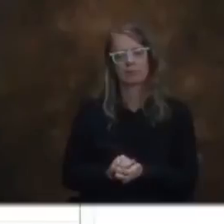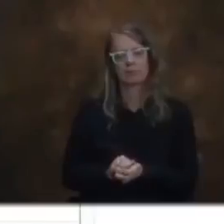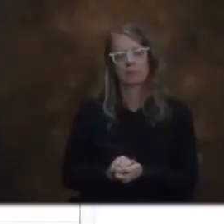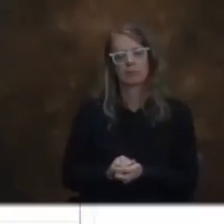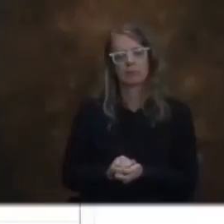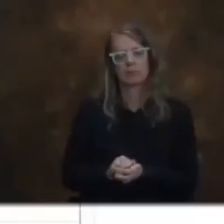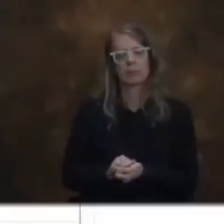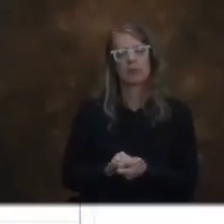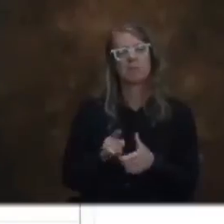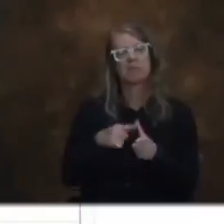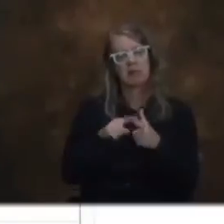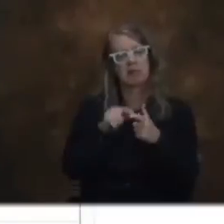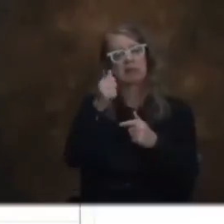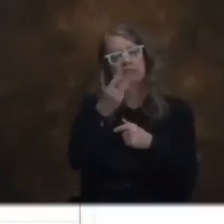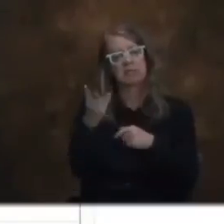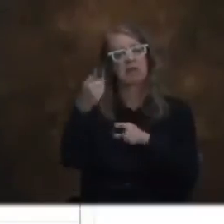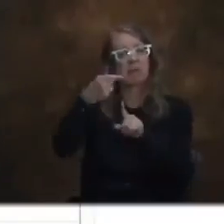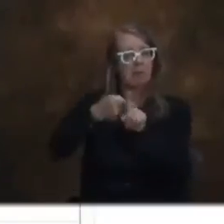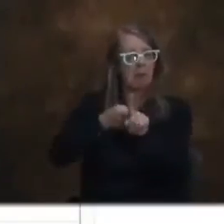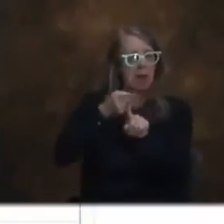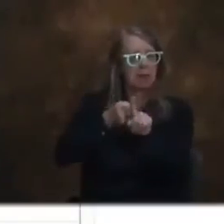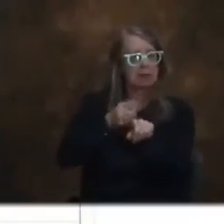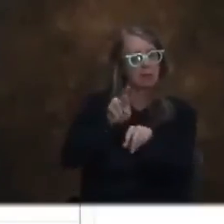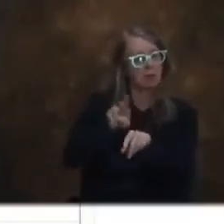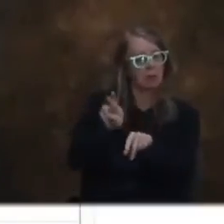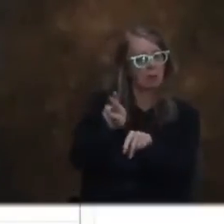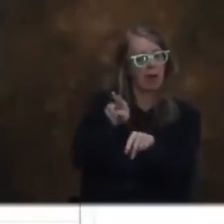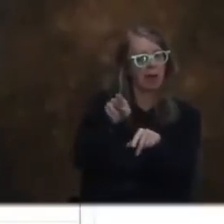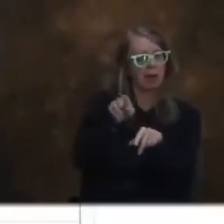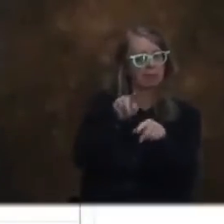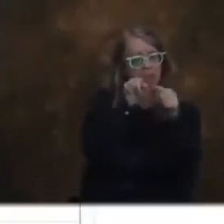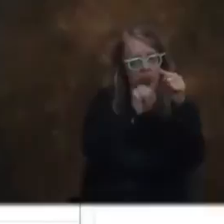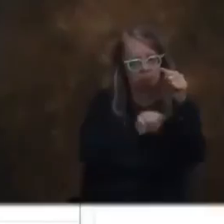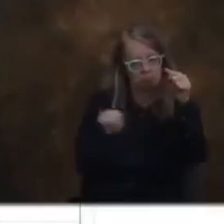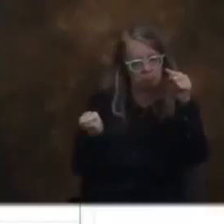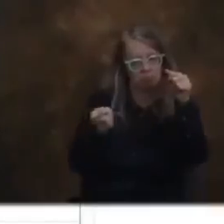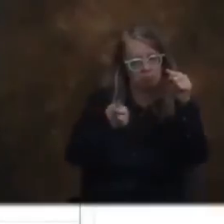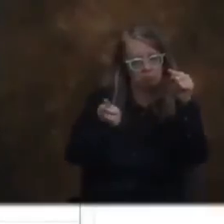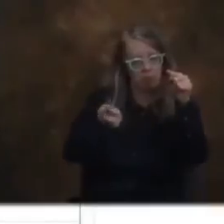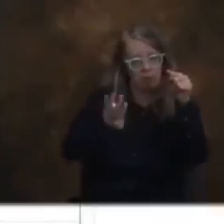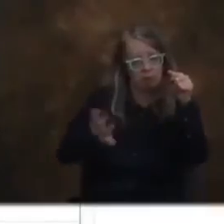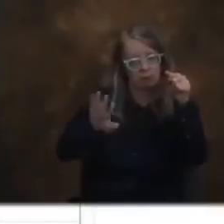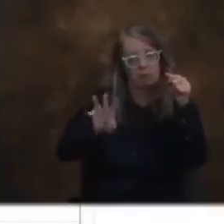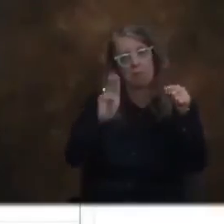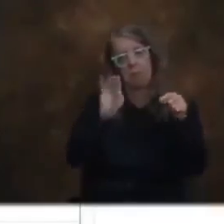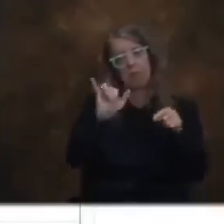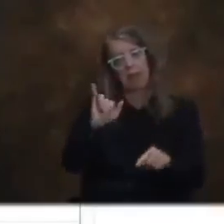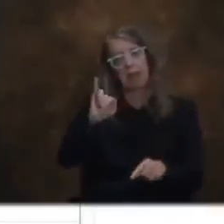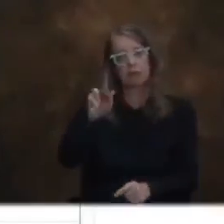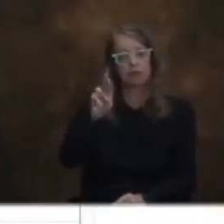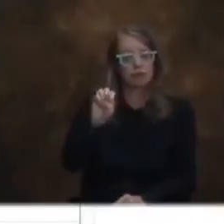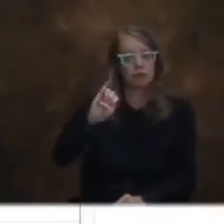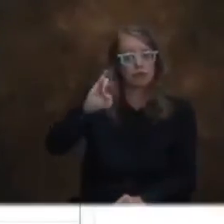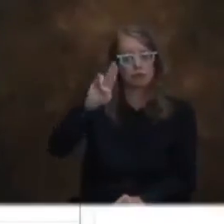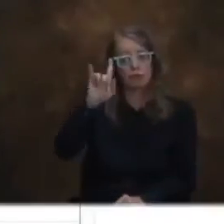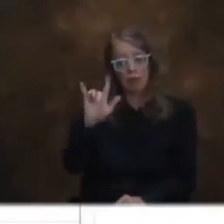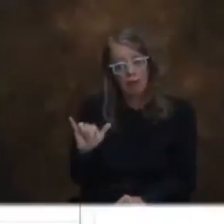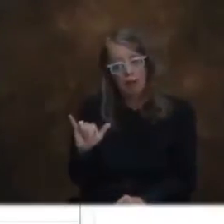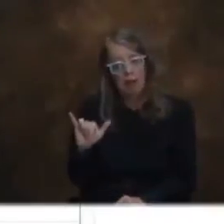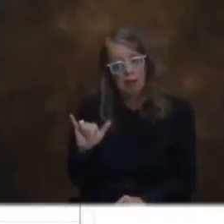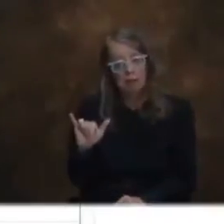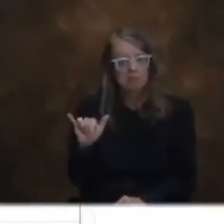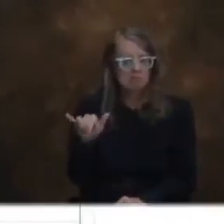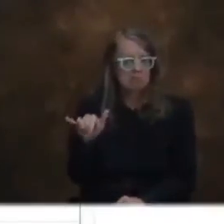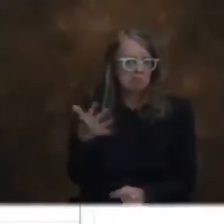si ven al lado derecho de la curva mayo y junio cuando vimos 34 hasta 6